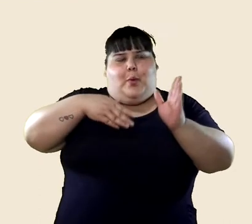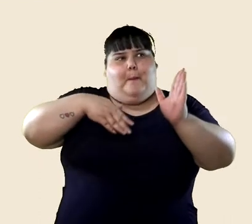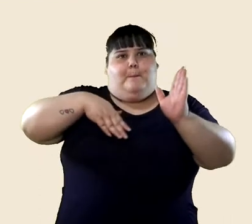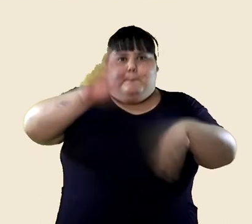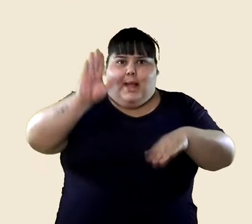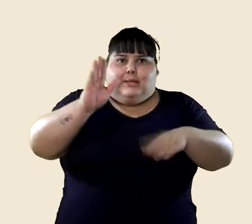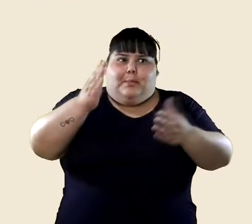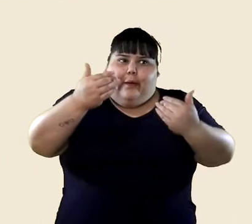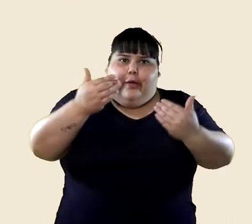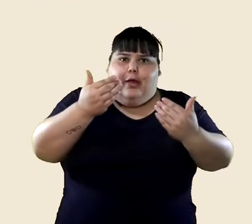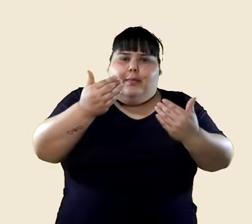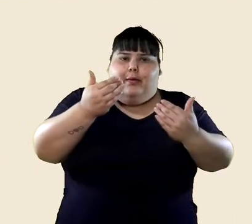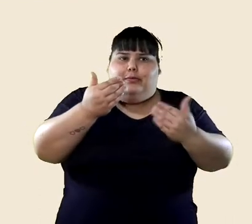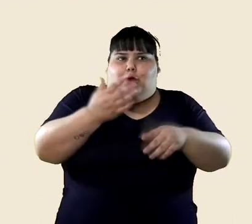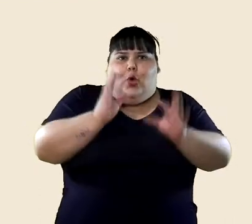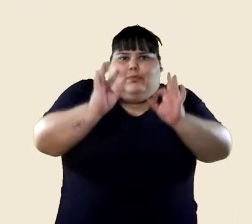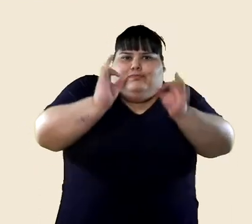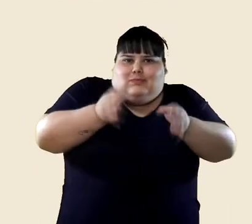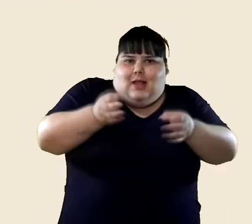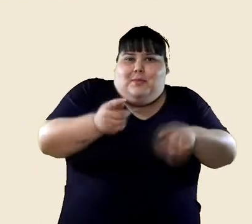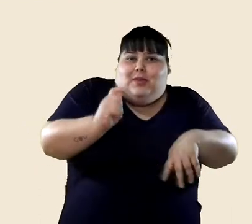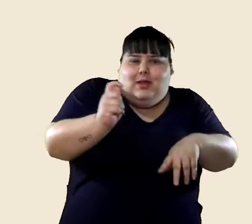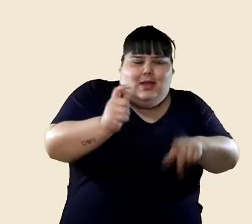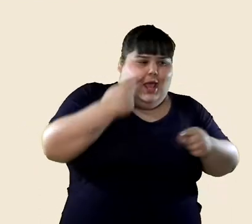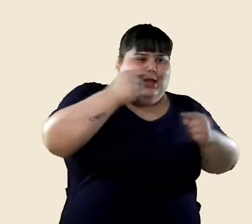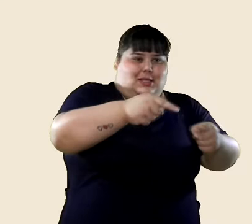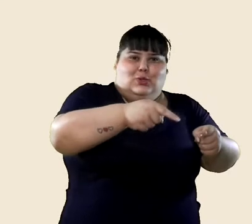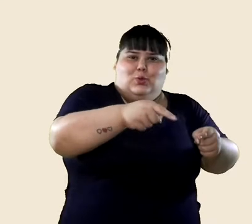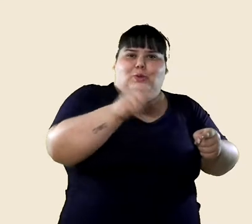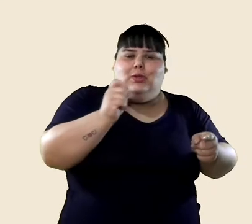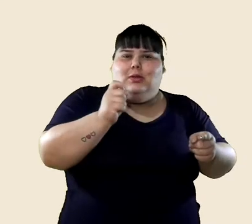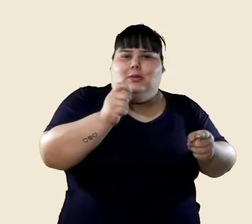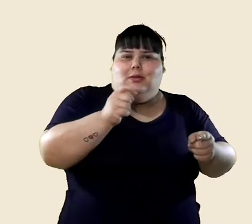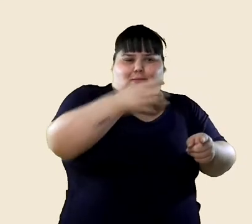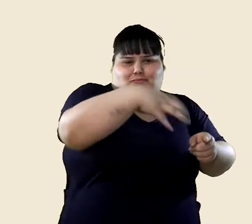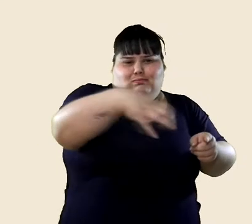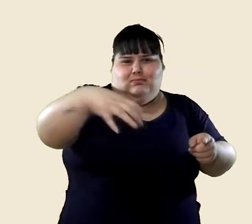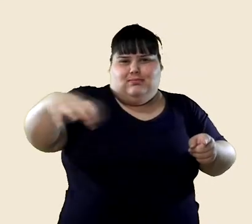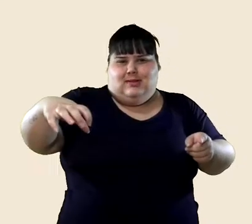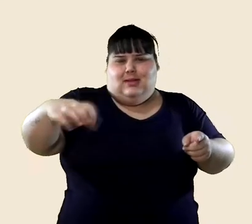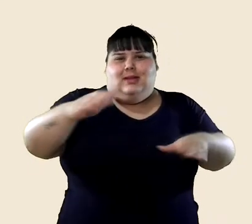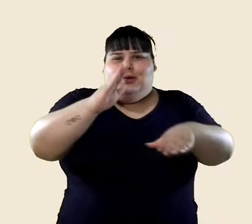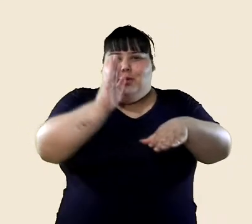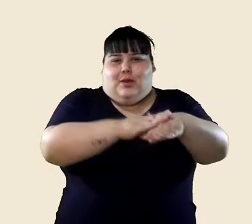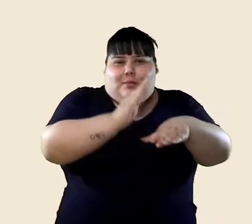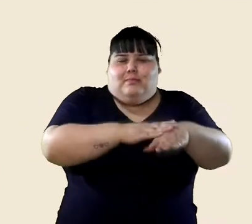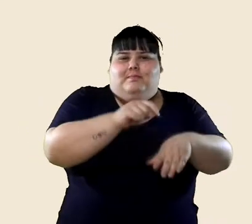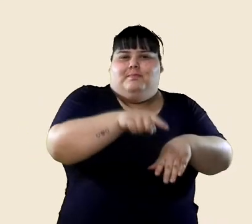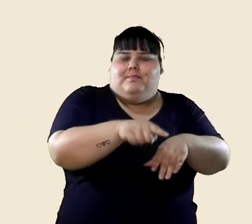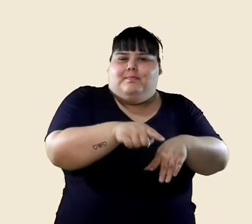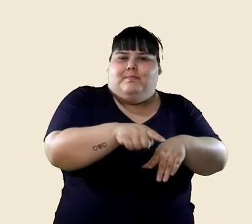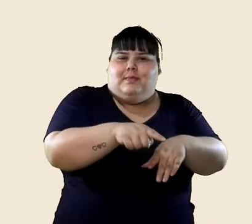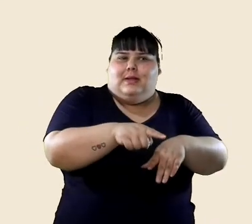hacer y trabajamos con esto somos las instituciones, digamos, las distintas instituciones que nos encargamos